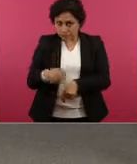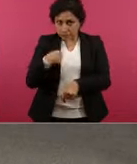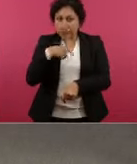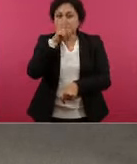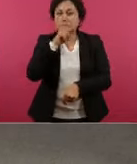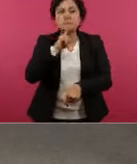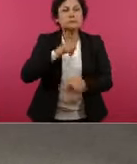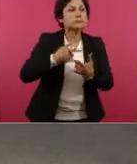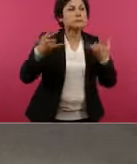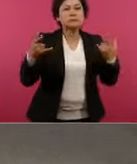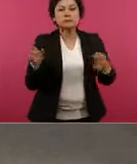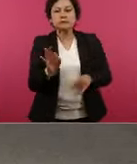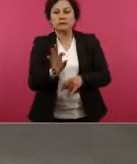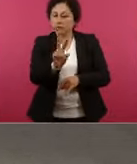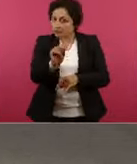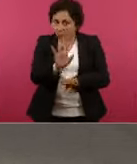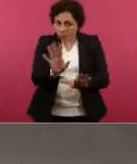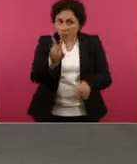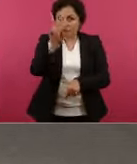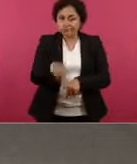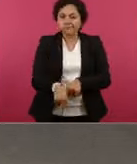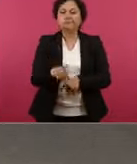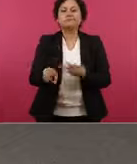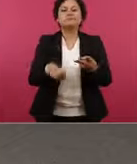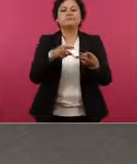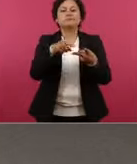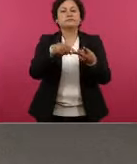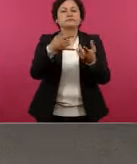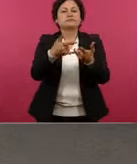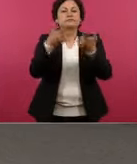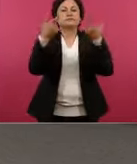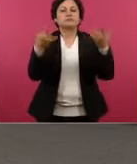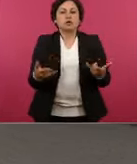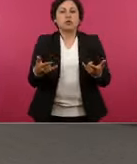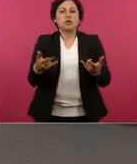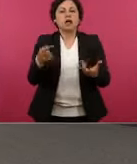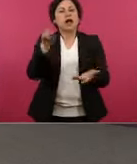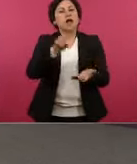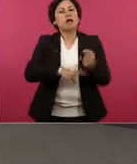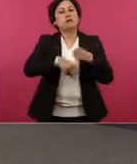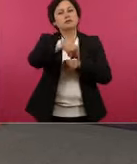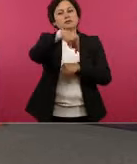de una familia de las más encumbradas en Nuevo León,